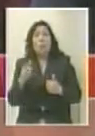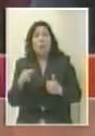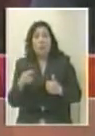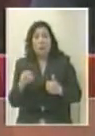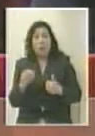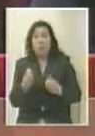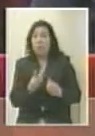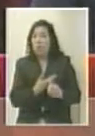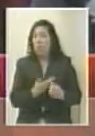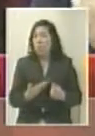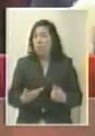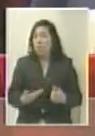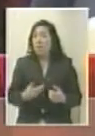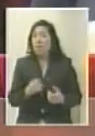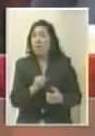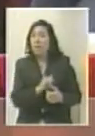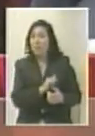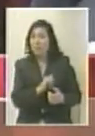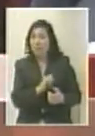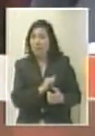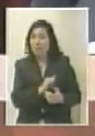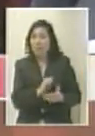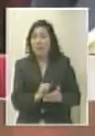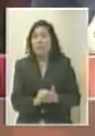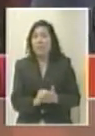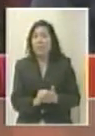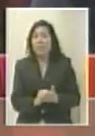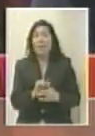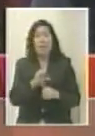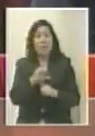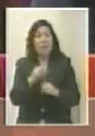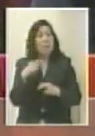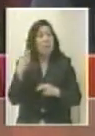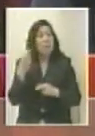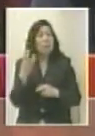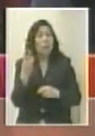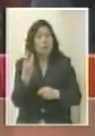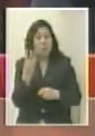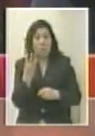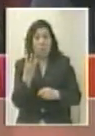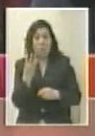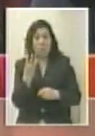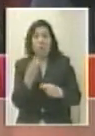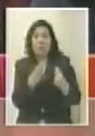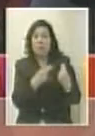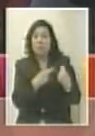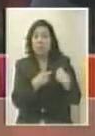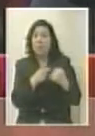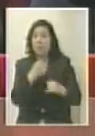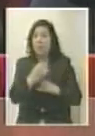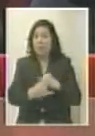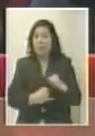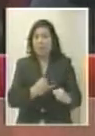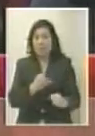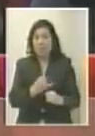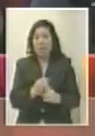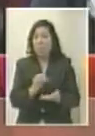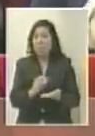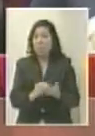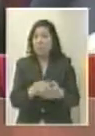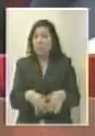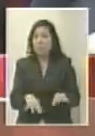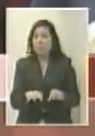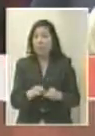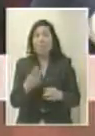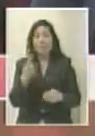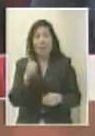En el de gobernanza, el tema de la institucionalidad, y en el eje política 4, el tema de los compromisos internacionales que son fundamentales para